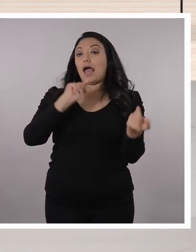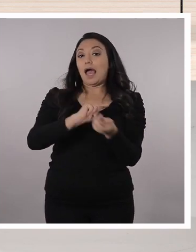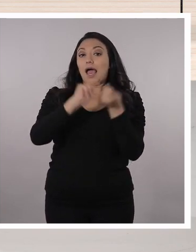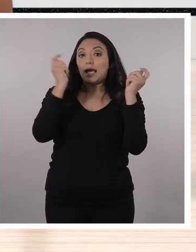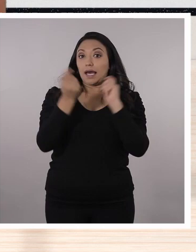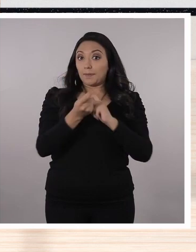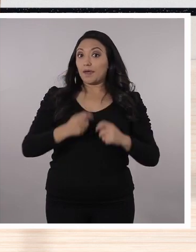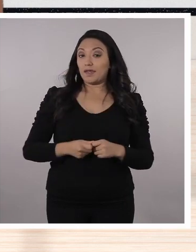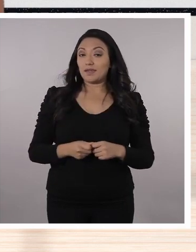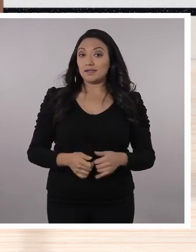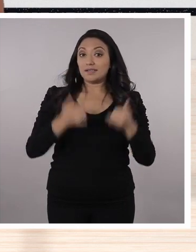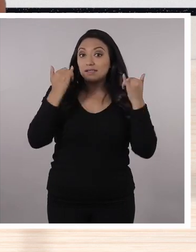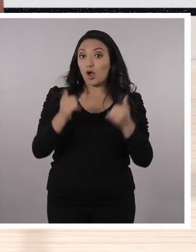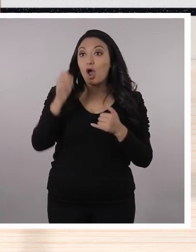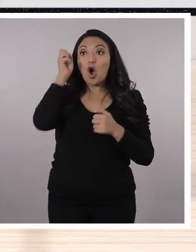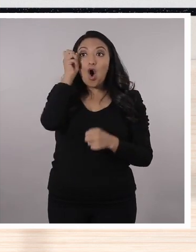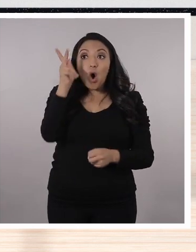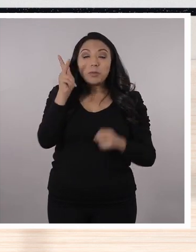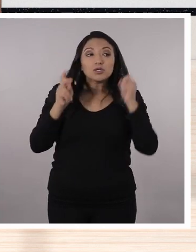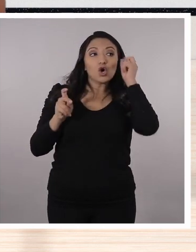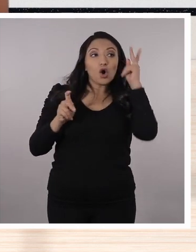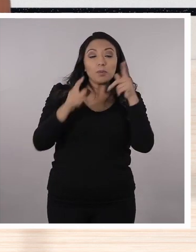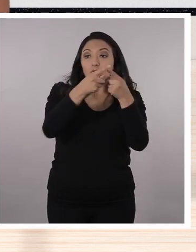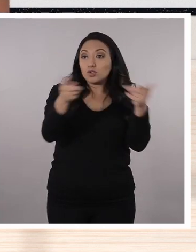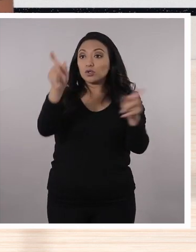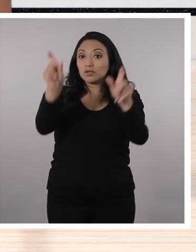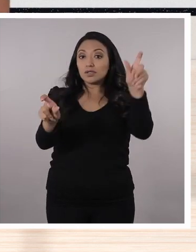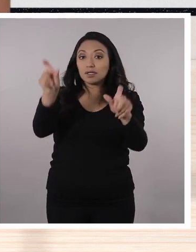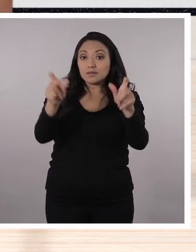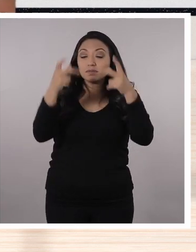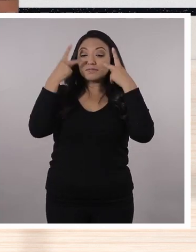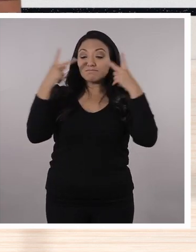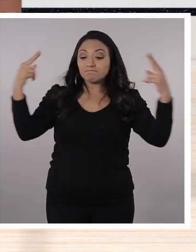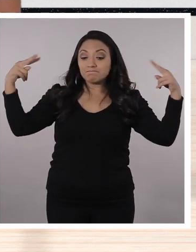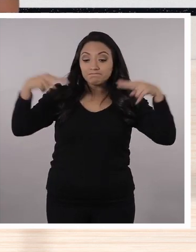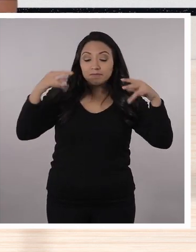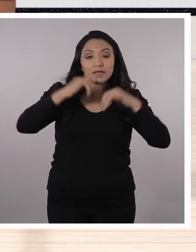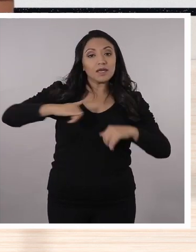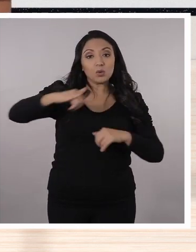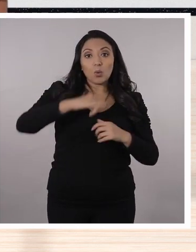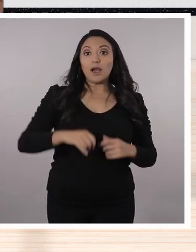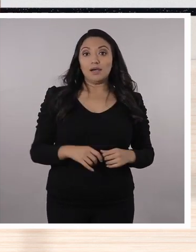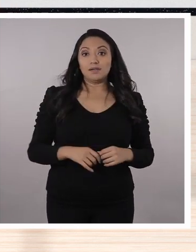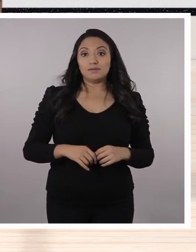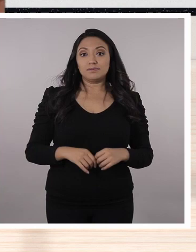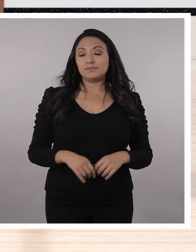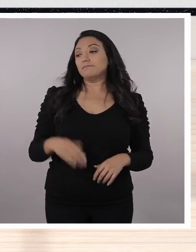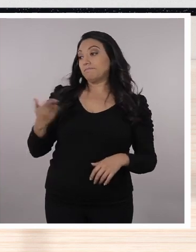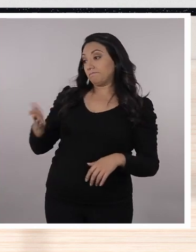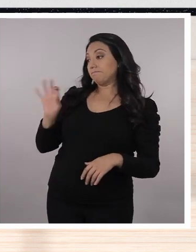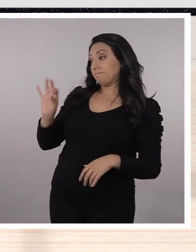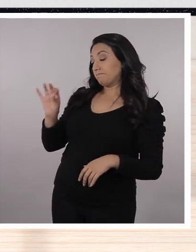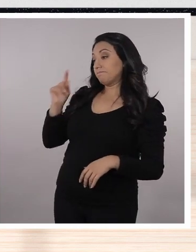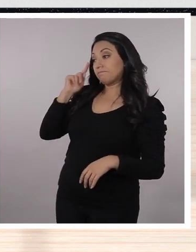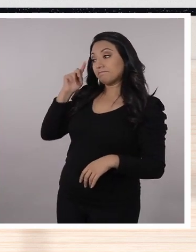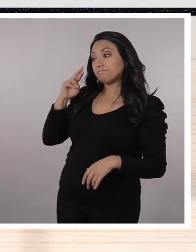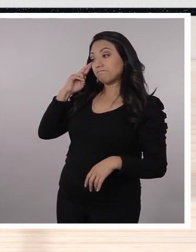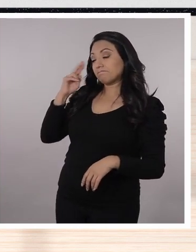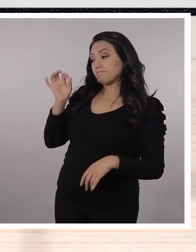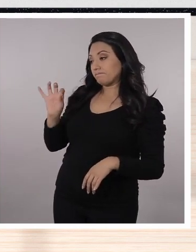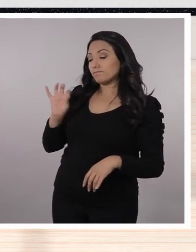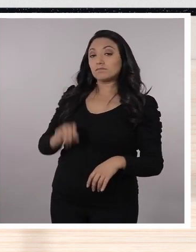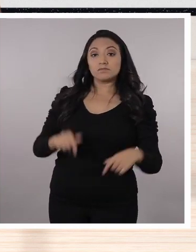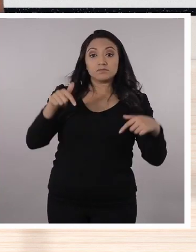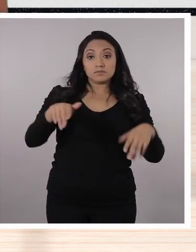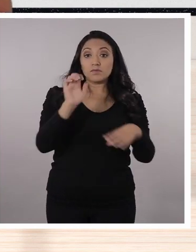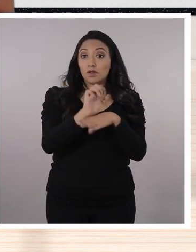ha evolucionado y ahora la opinión de todas las personas es tomada en cuenta por igual. Así es, Nelly, qué bonita